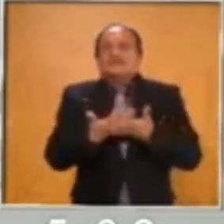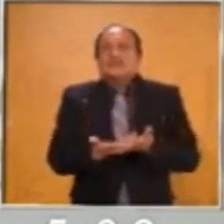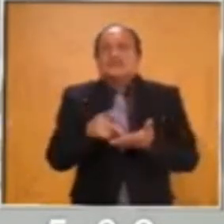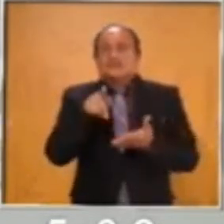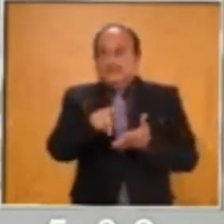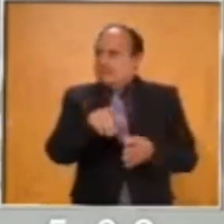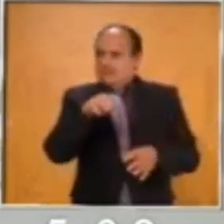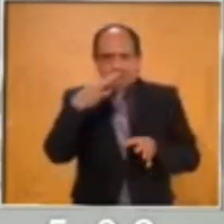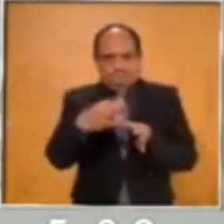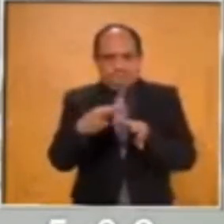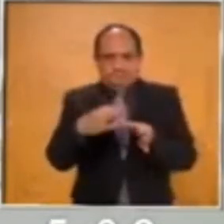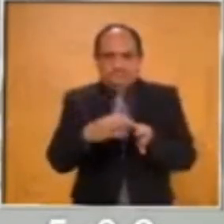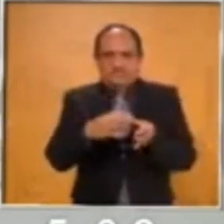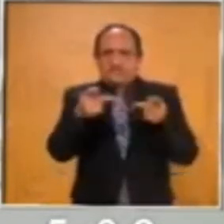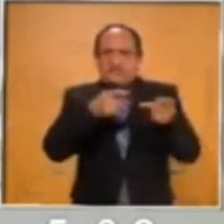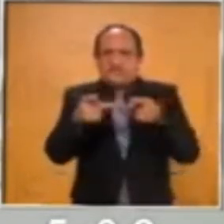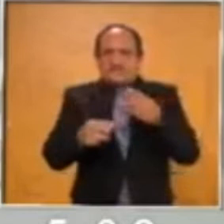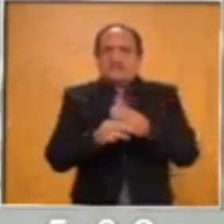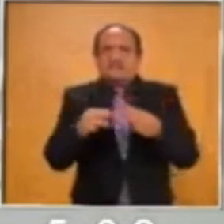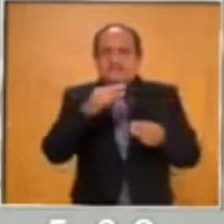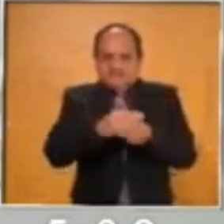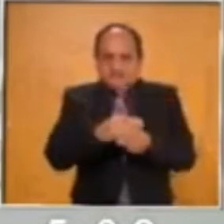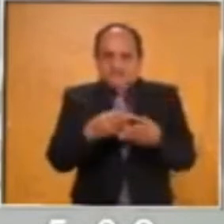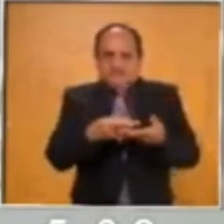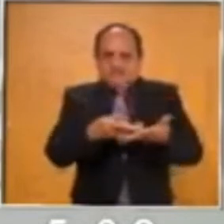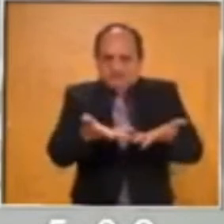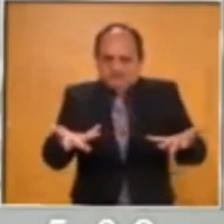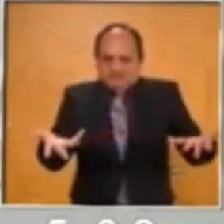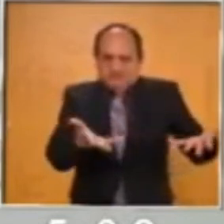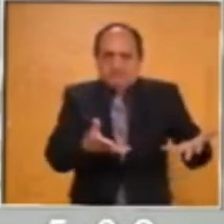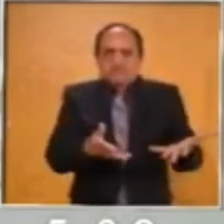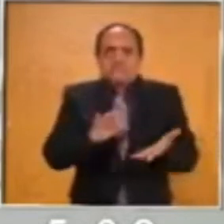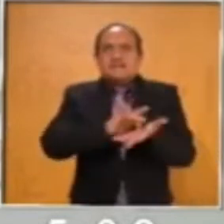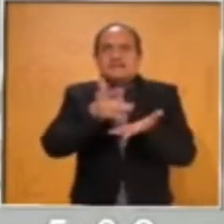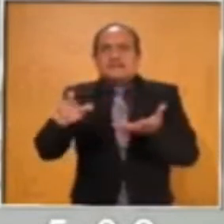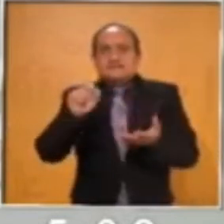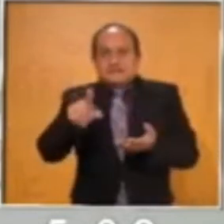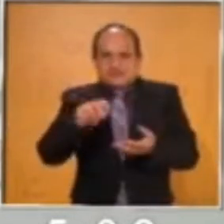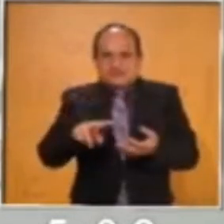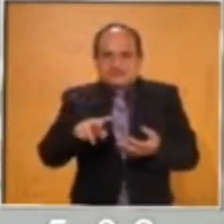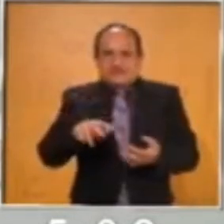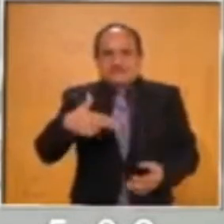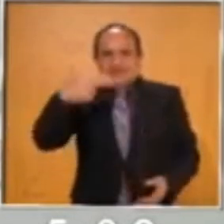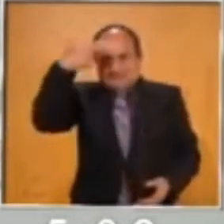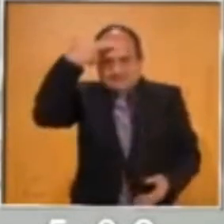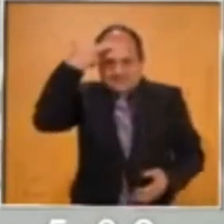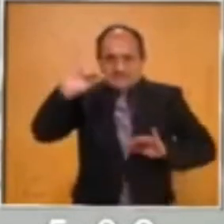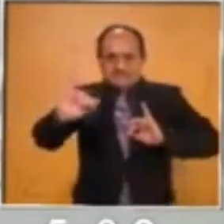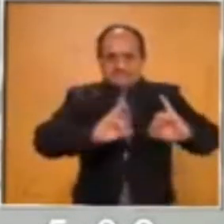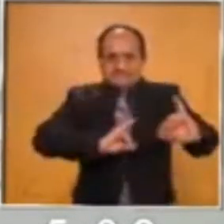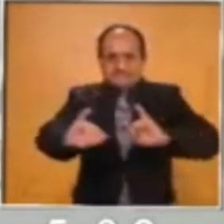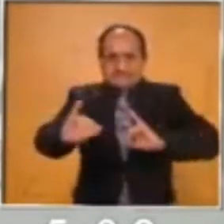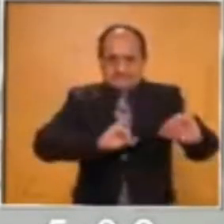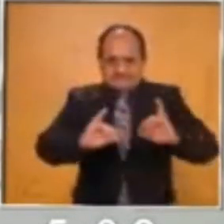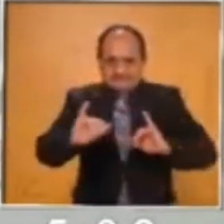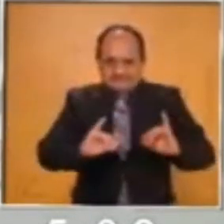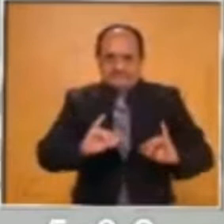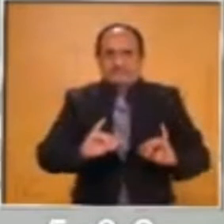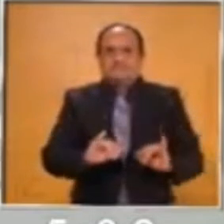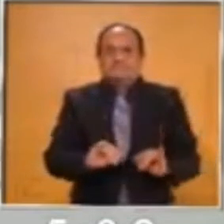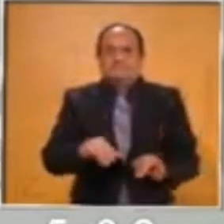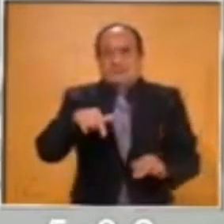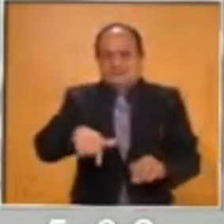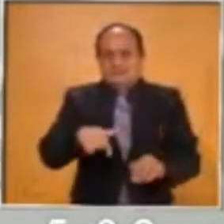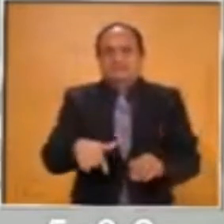también ya tengan preparados sus útiles. Queremos agradecer también al maestro José Homero Candanosa Pérez por ser el intérprete